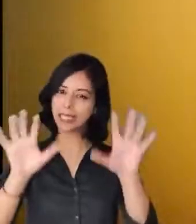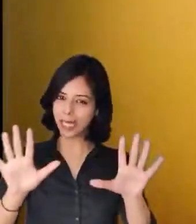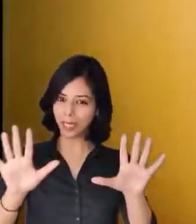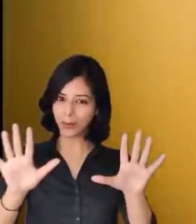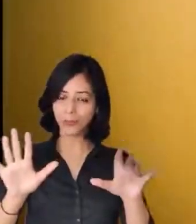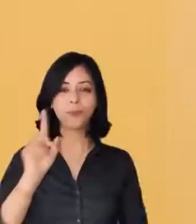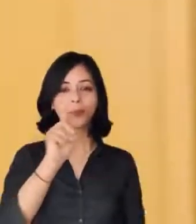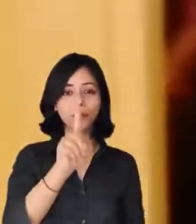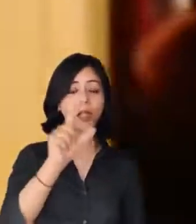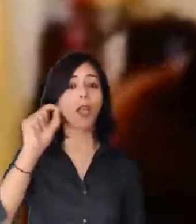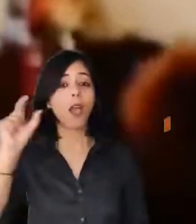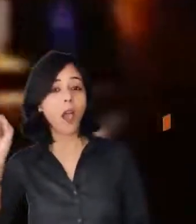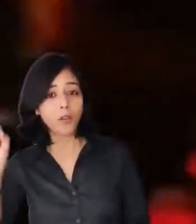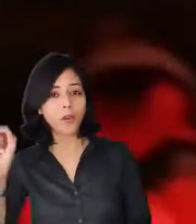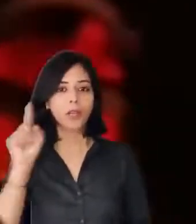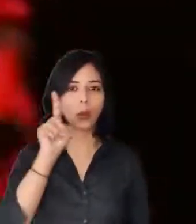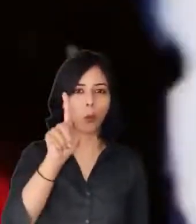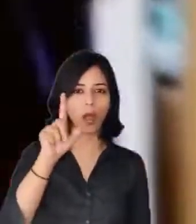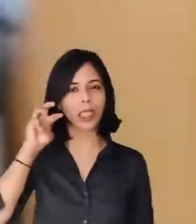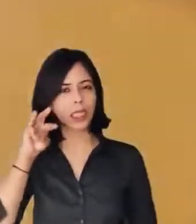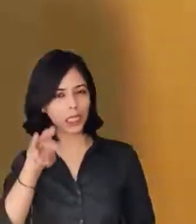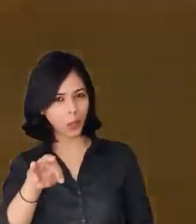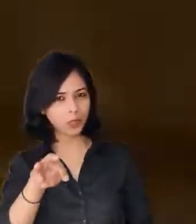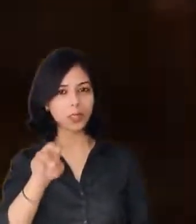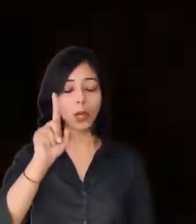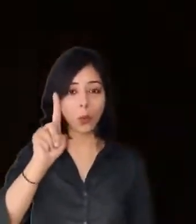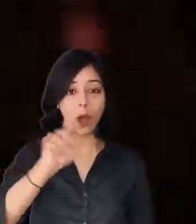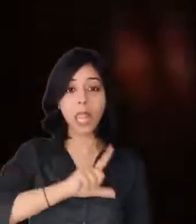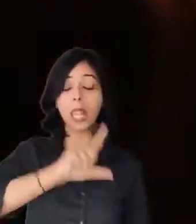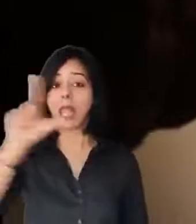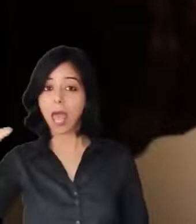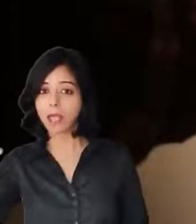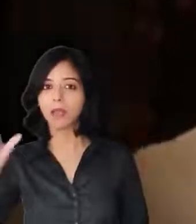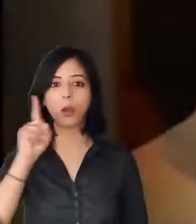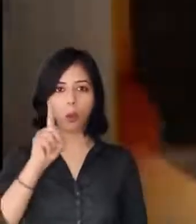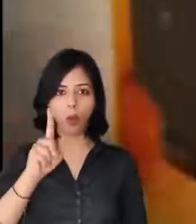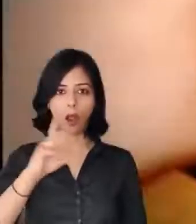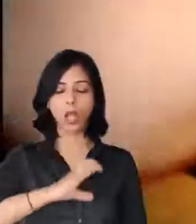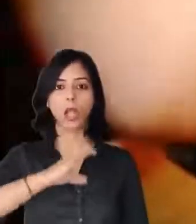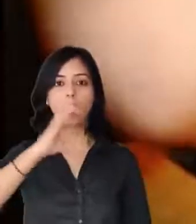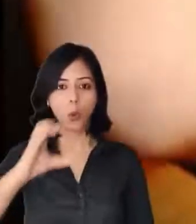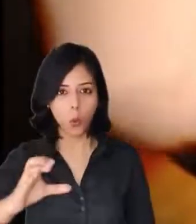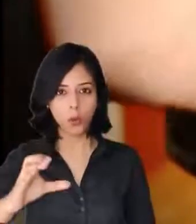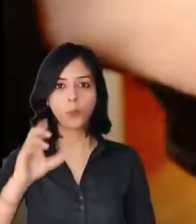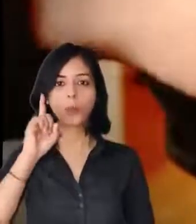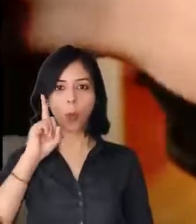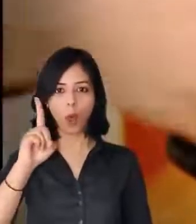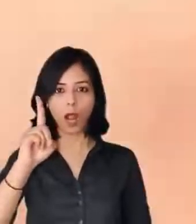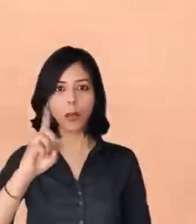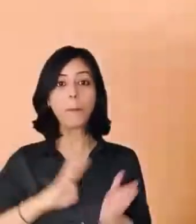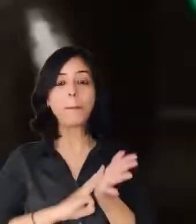conocimiento de lo que ocurría en la habitación de Paxton. Era una casa de dos plantas. Tenía la música a todo volumen